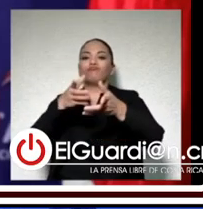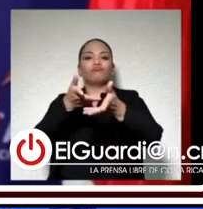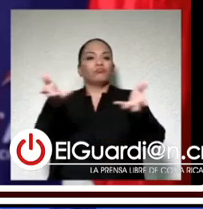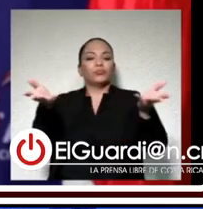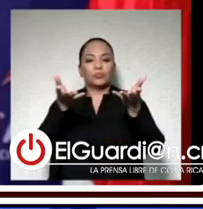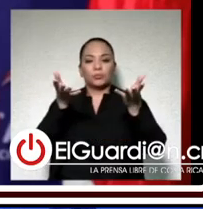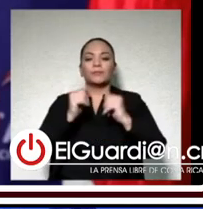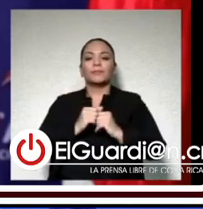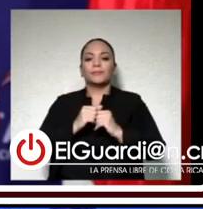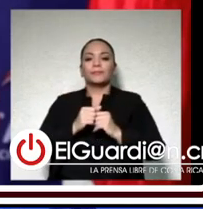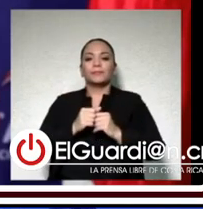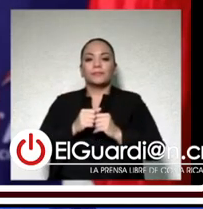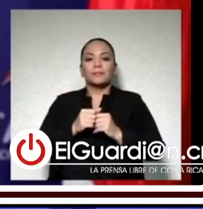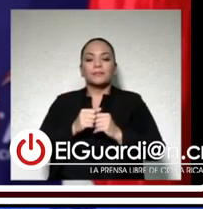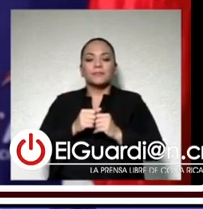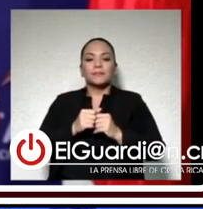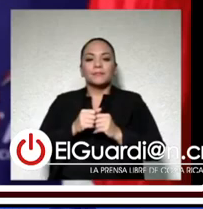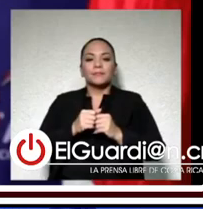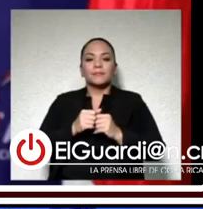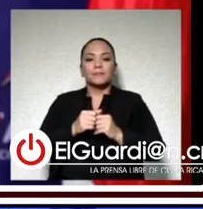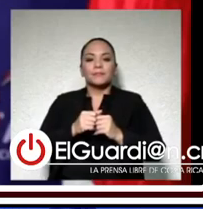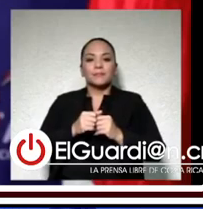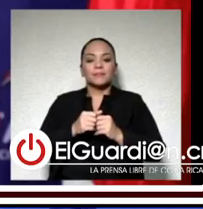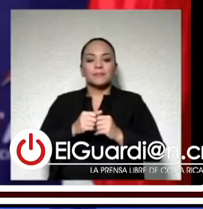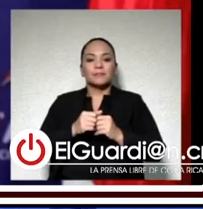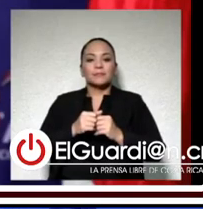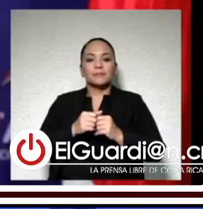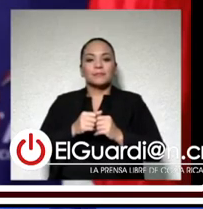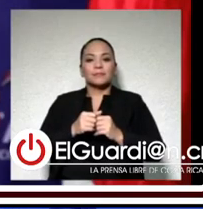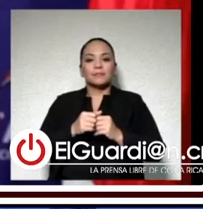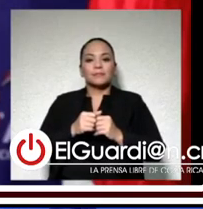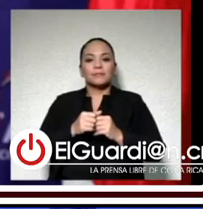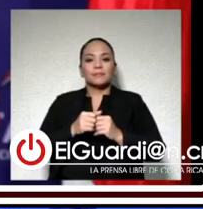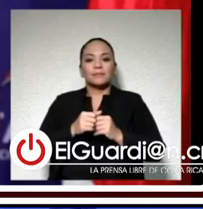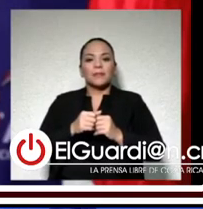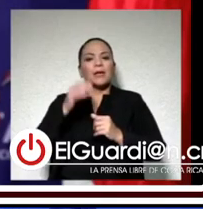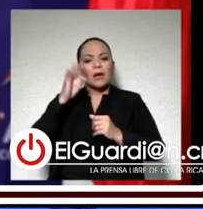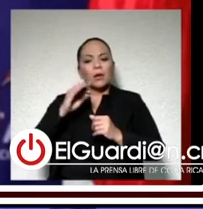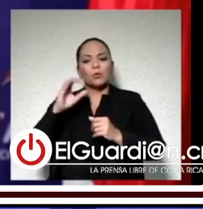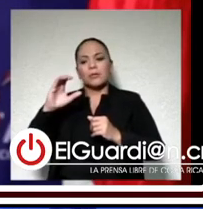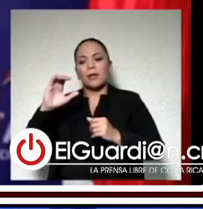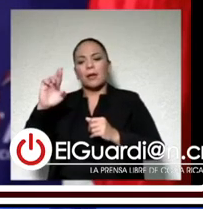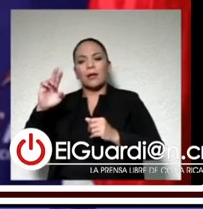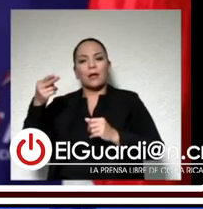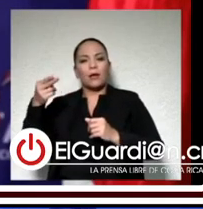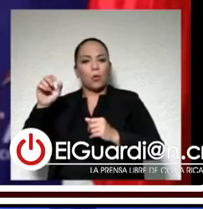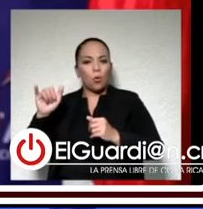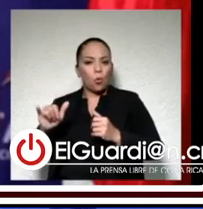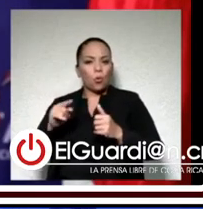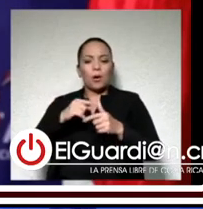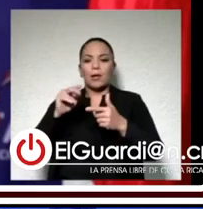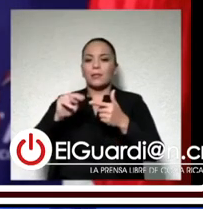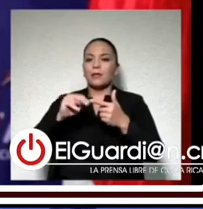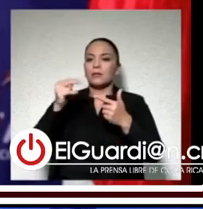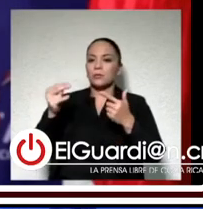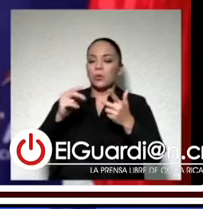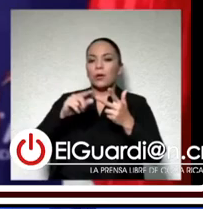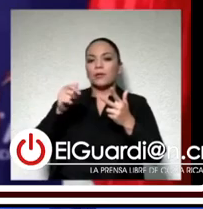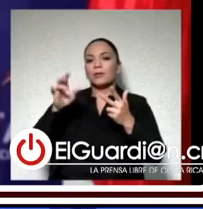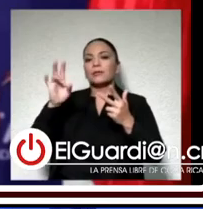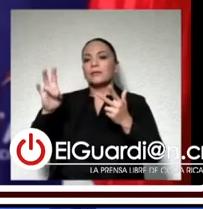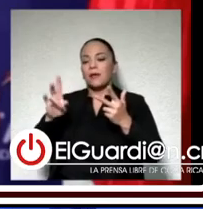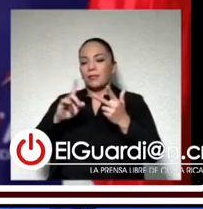a instituciones estatales, a CR Hoy, creo, a La Nación, no sé, y a Canal 7